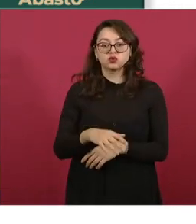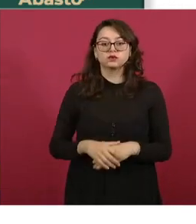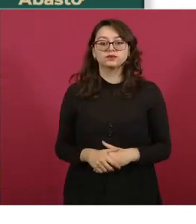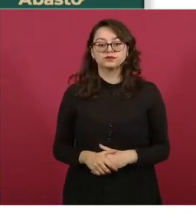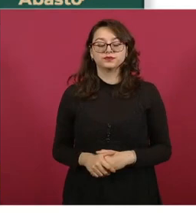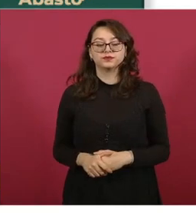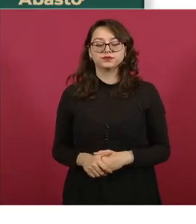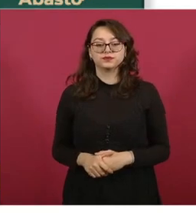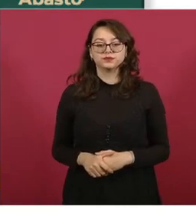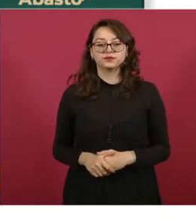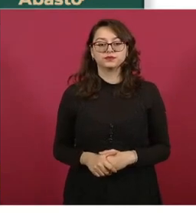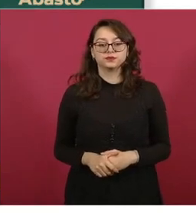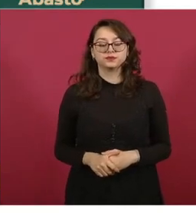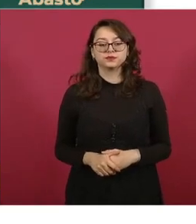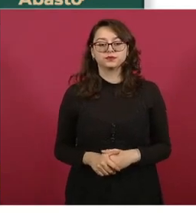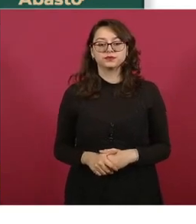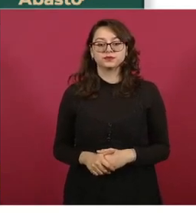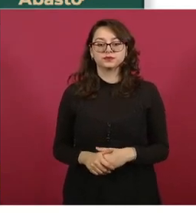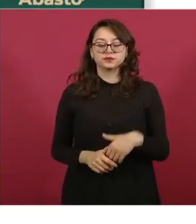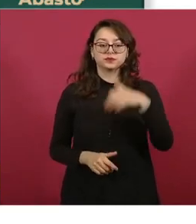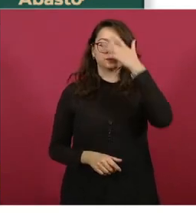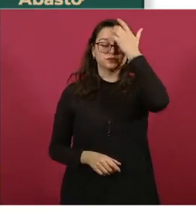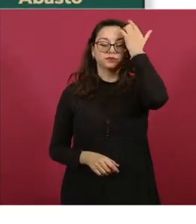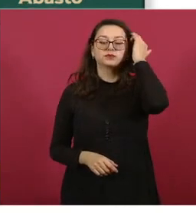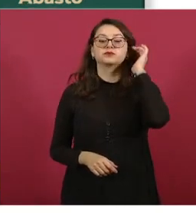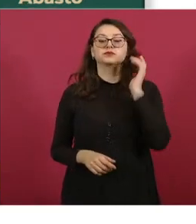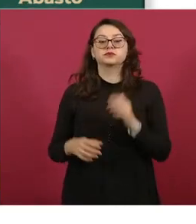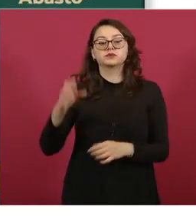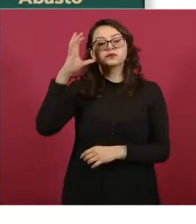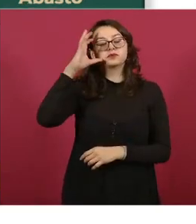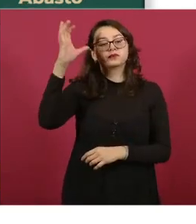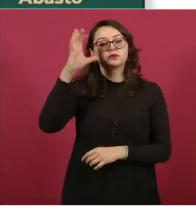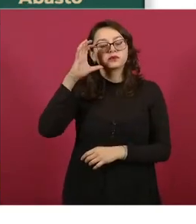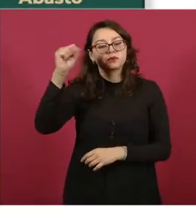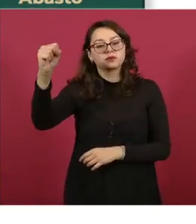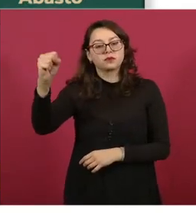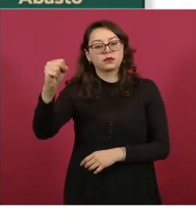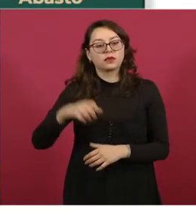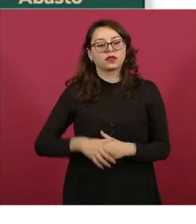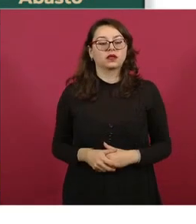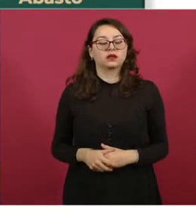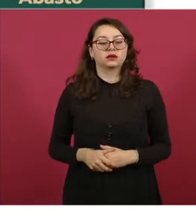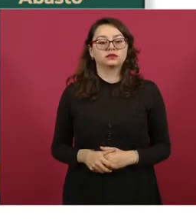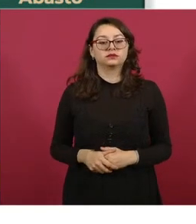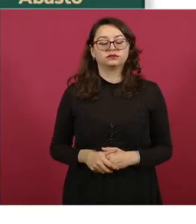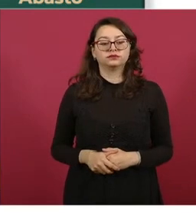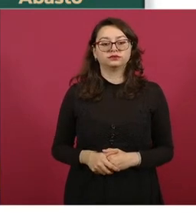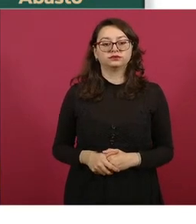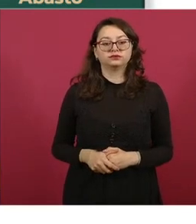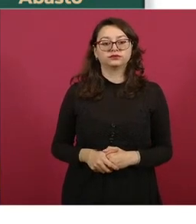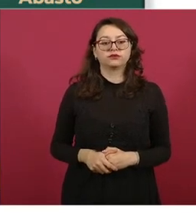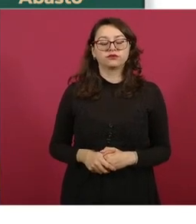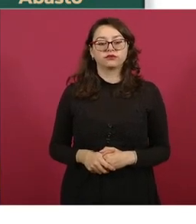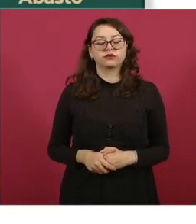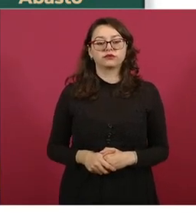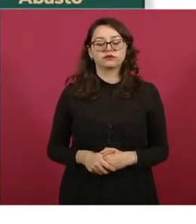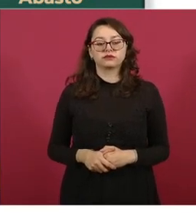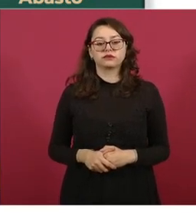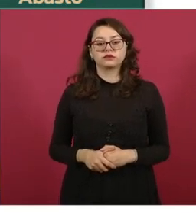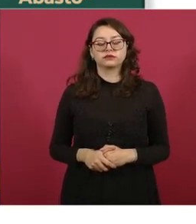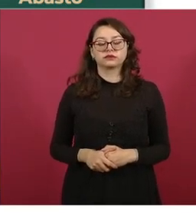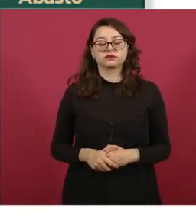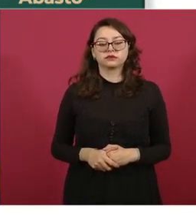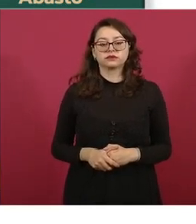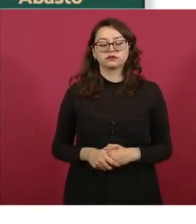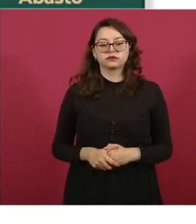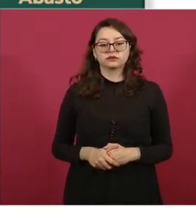del 88%. En el caso de Morelos, este sistema de